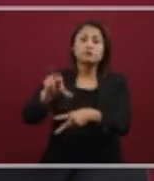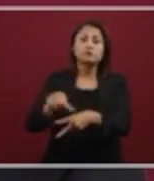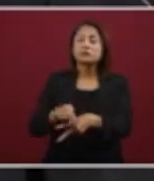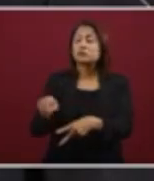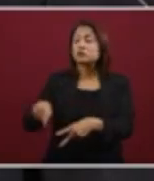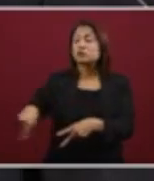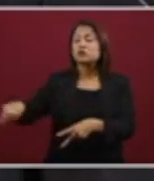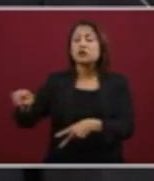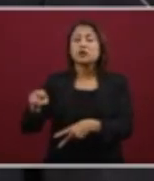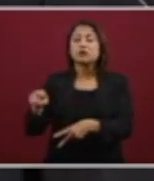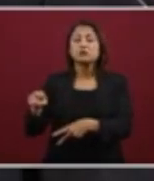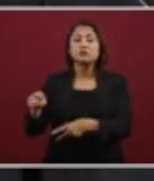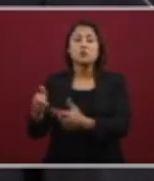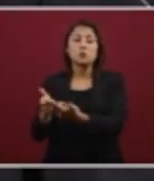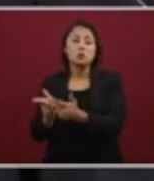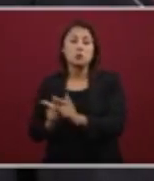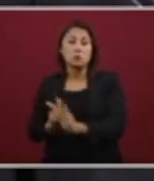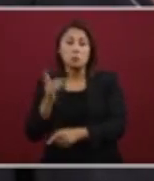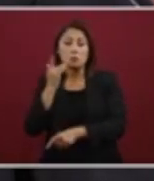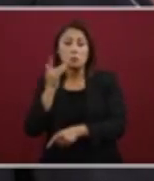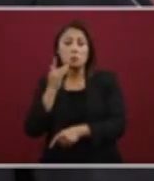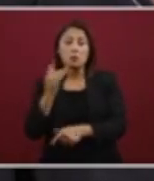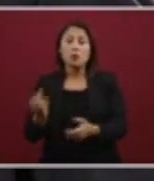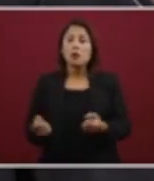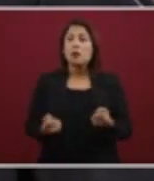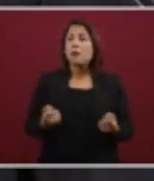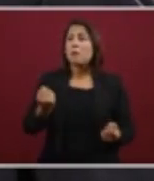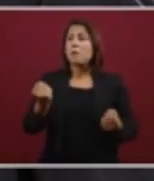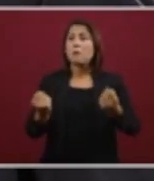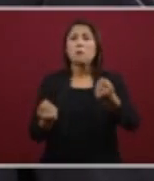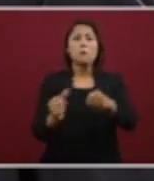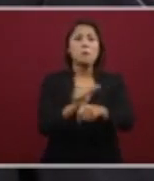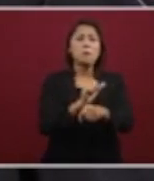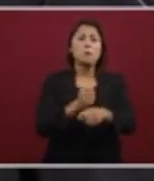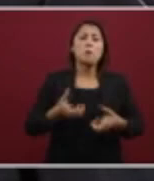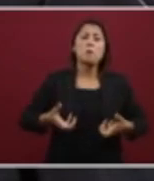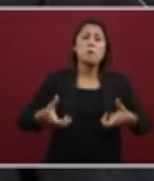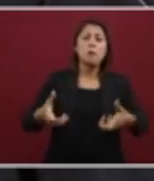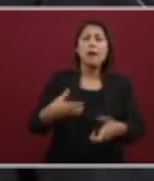a celebrarlo. Eso eran los fifís,